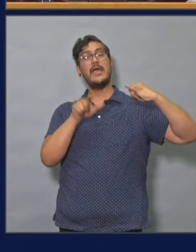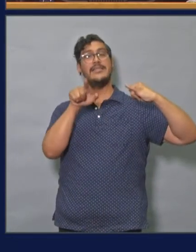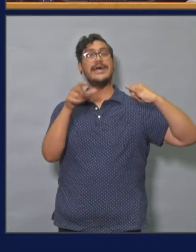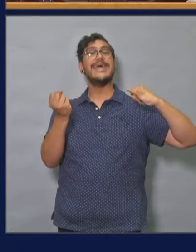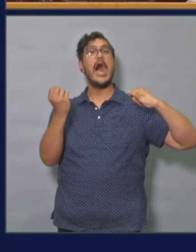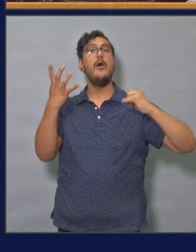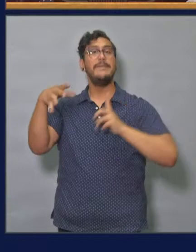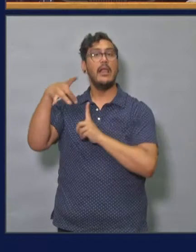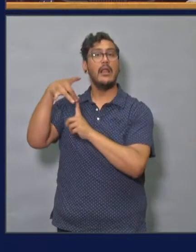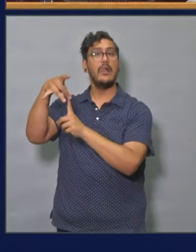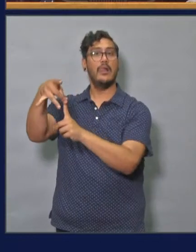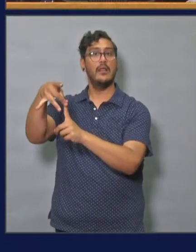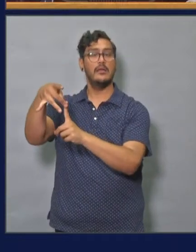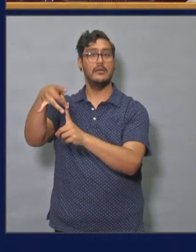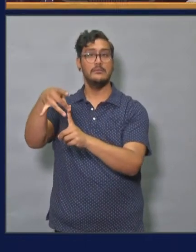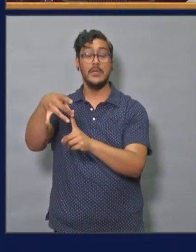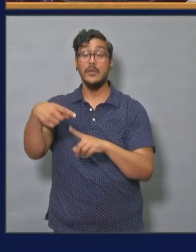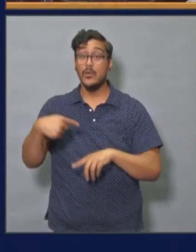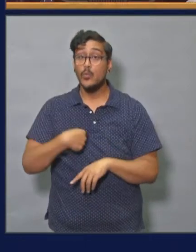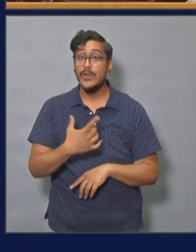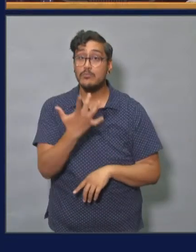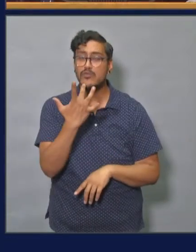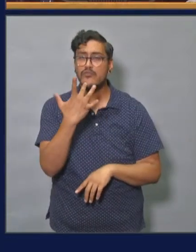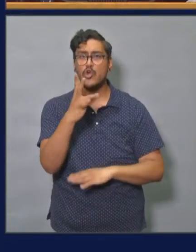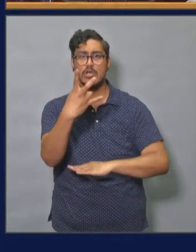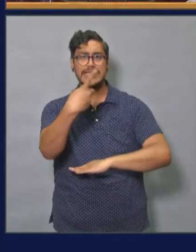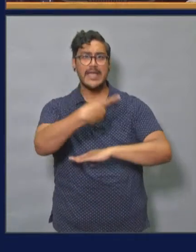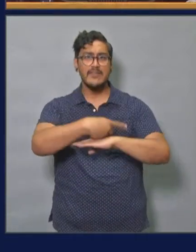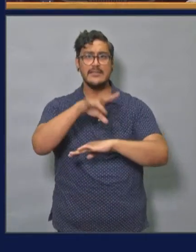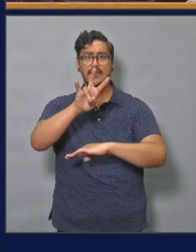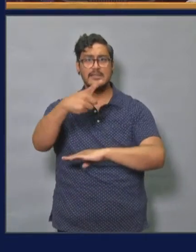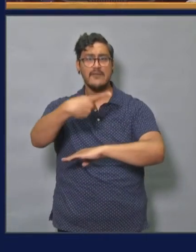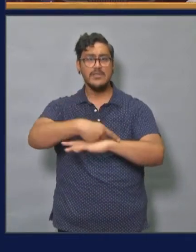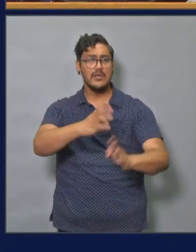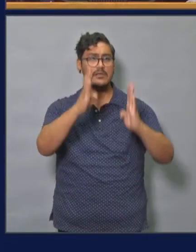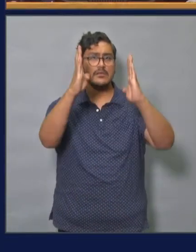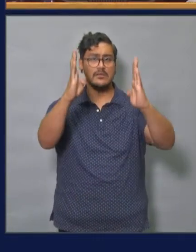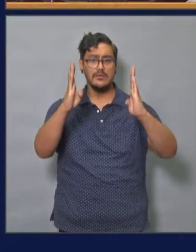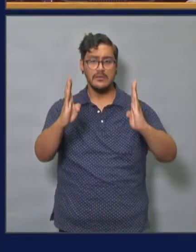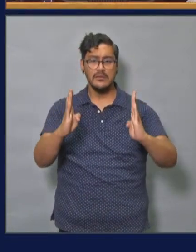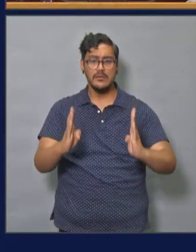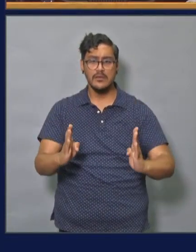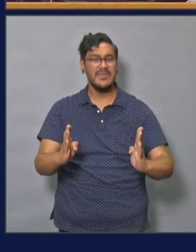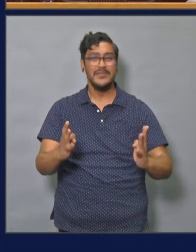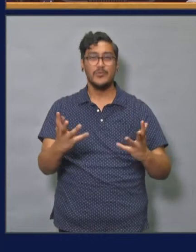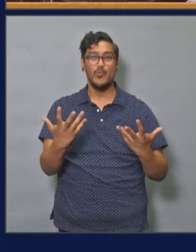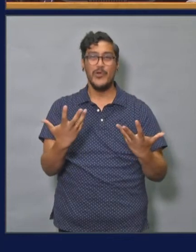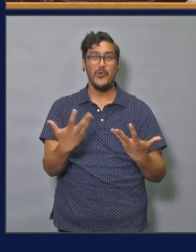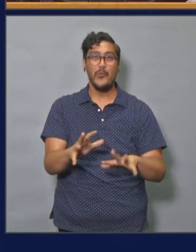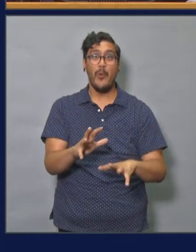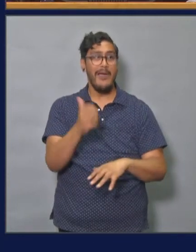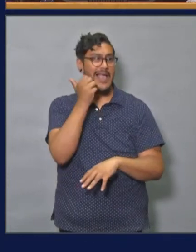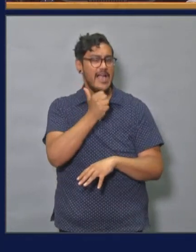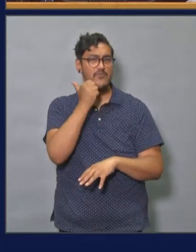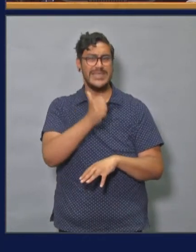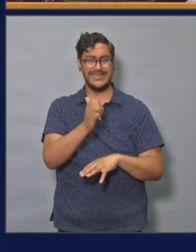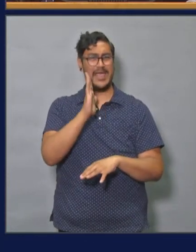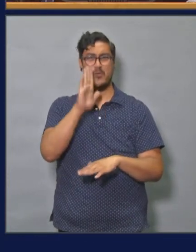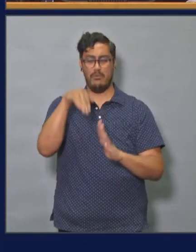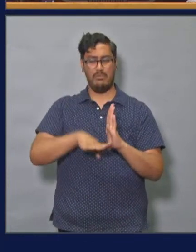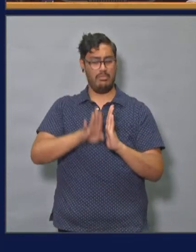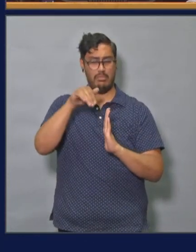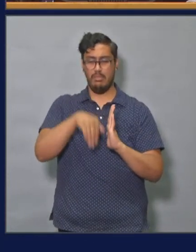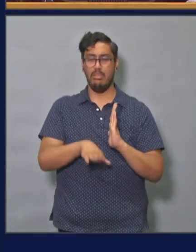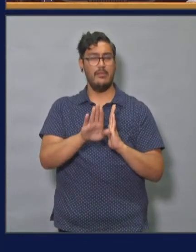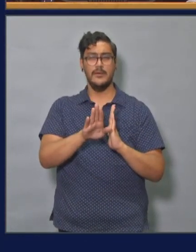Utilizamos un promedio de 7 días para evitar que los altibajos diarios impacten la información. Esto muestra